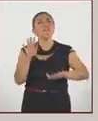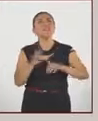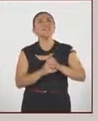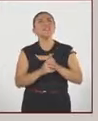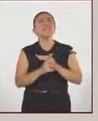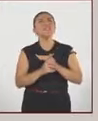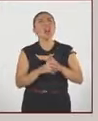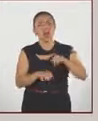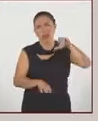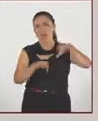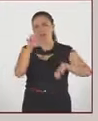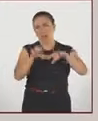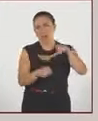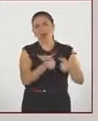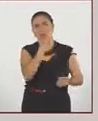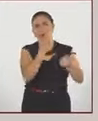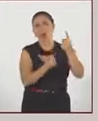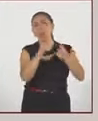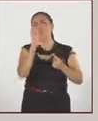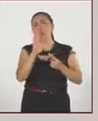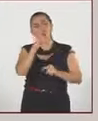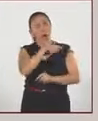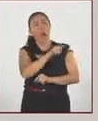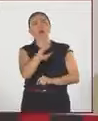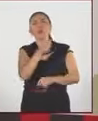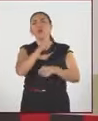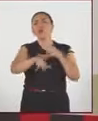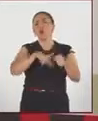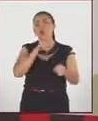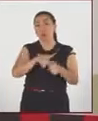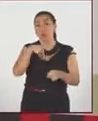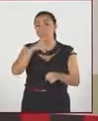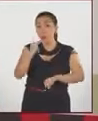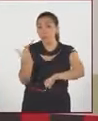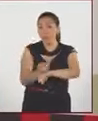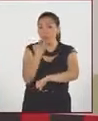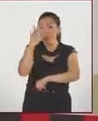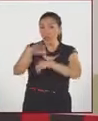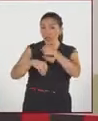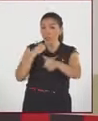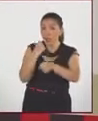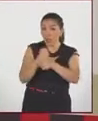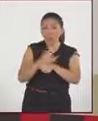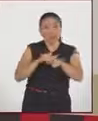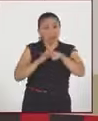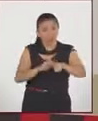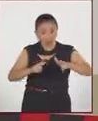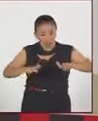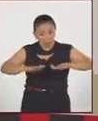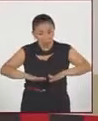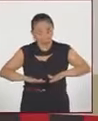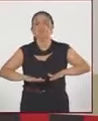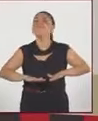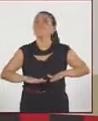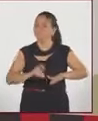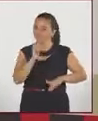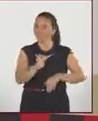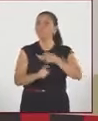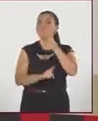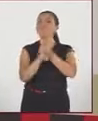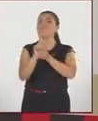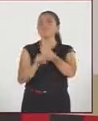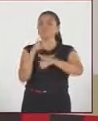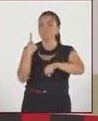edades podría considerarse normal, pero más allá de los 10 años ya es una patología, entonces siempre como